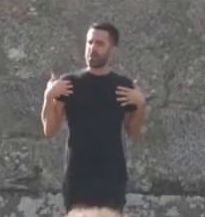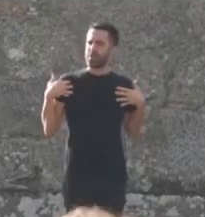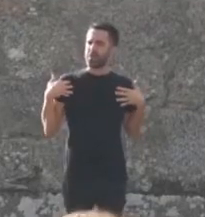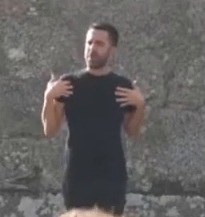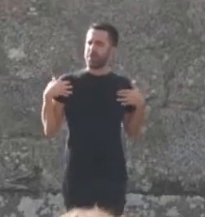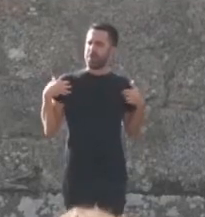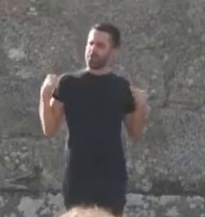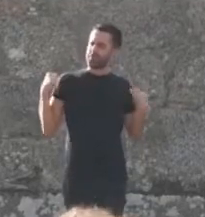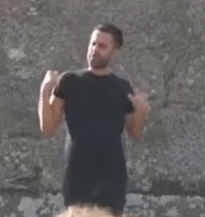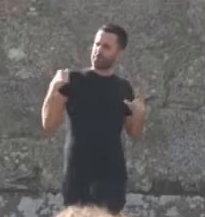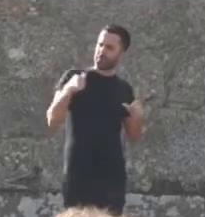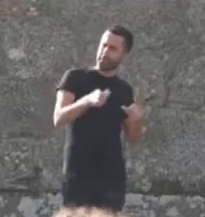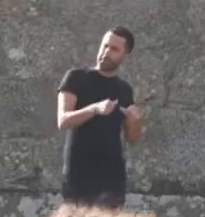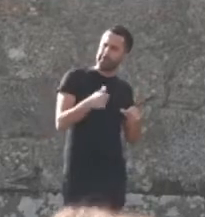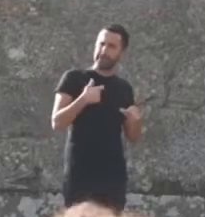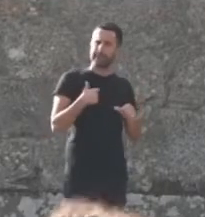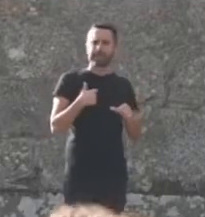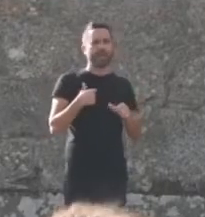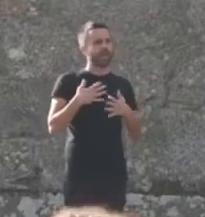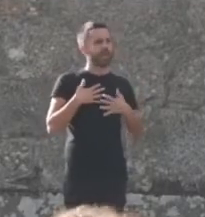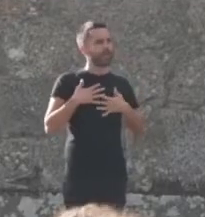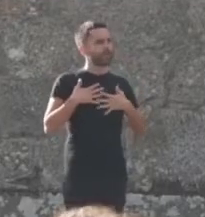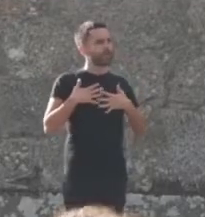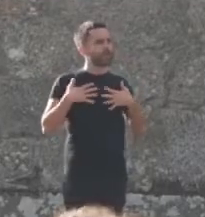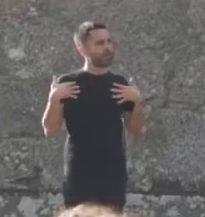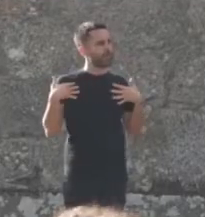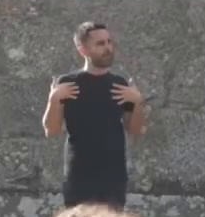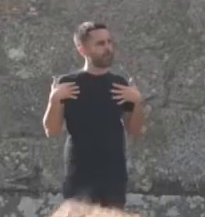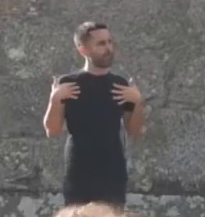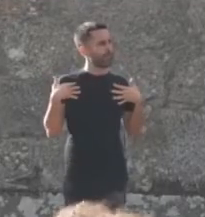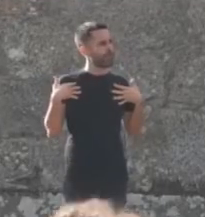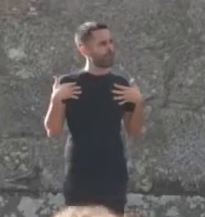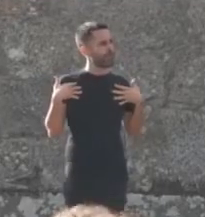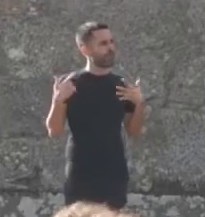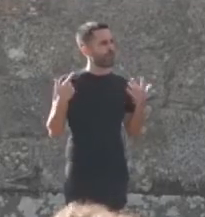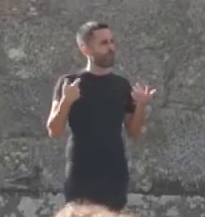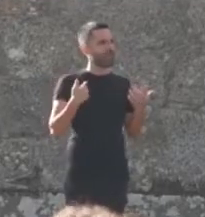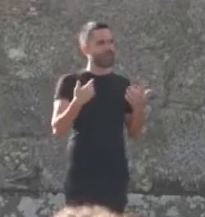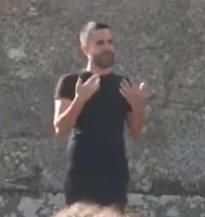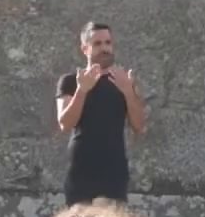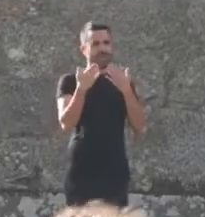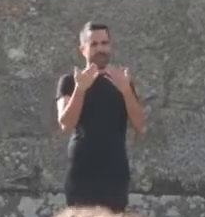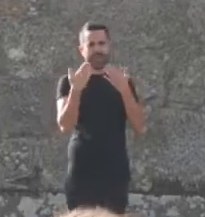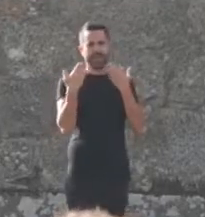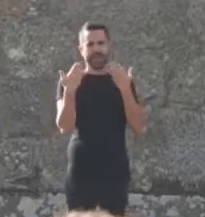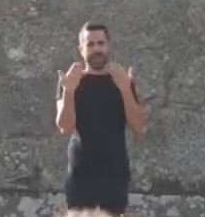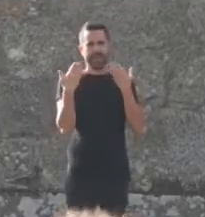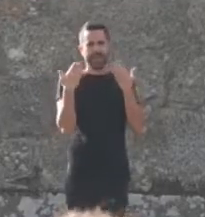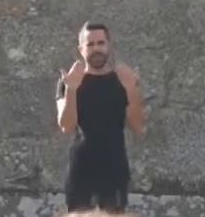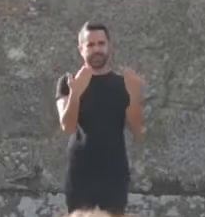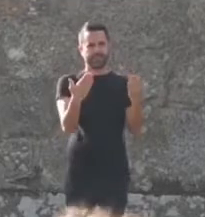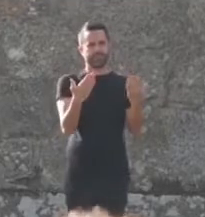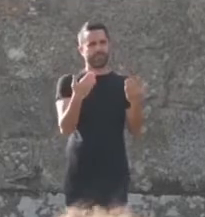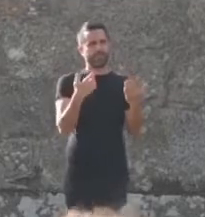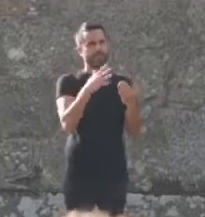tanto tempo, que foi unha emoción tamén, de alguma maneira, de gratitude e de reparación.